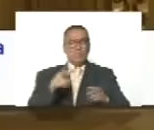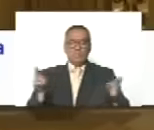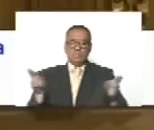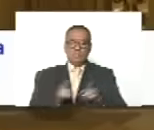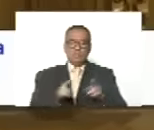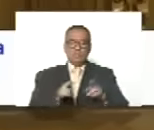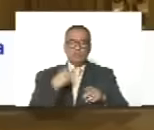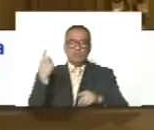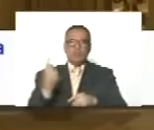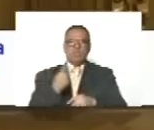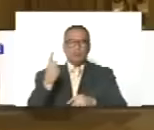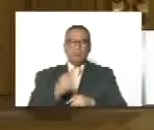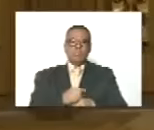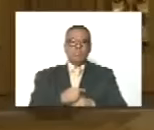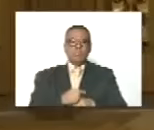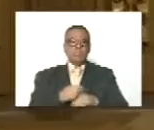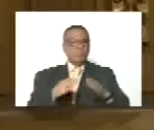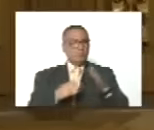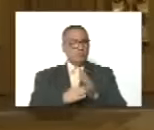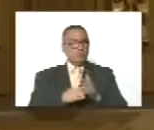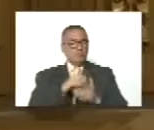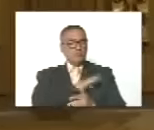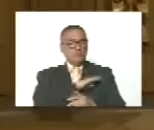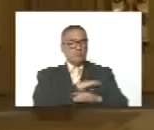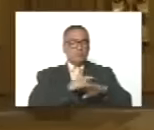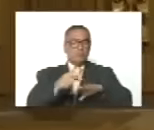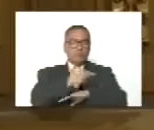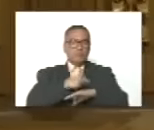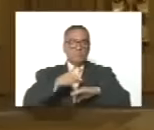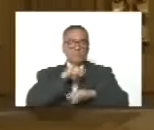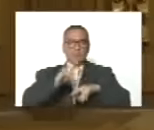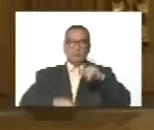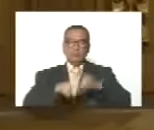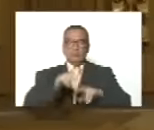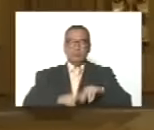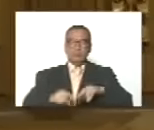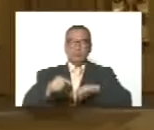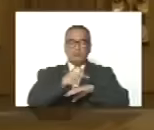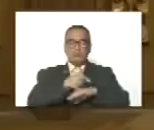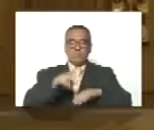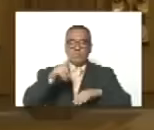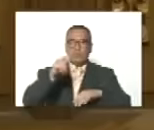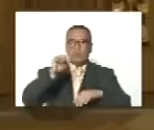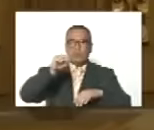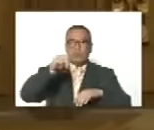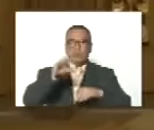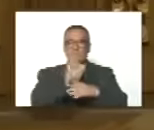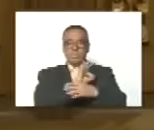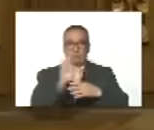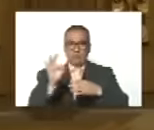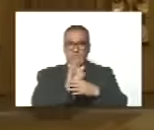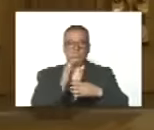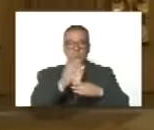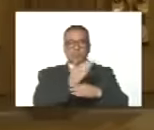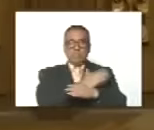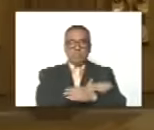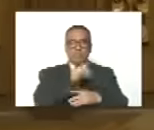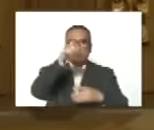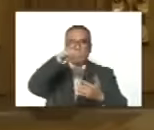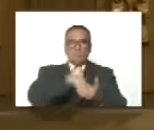reducirse simplemente a un limitado autogobierno. Se debe crear el Estado palestino con sus fronteras anteriores